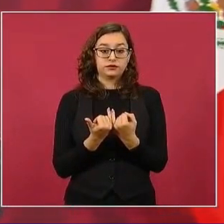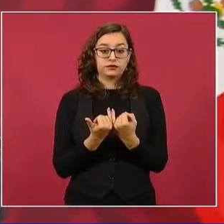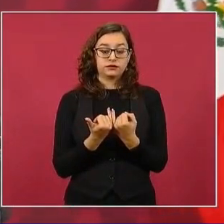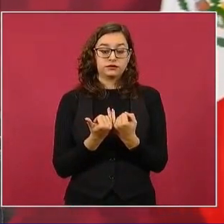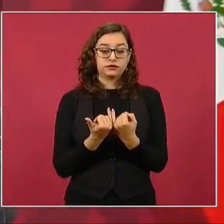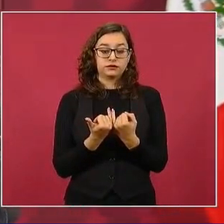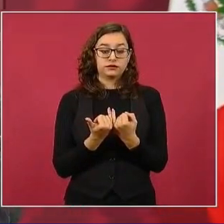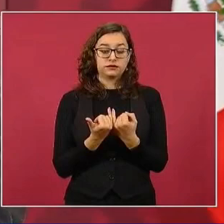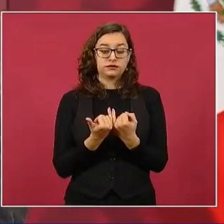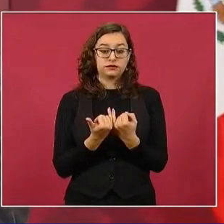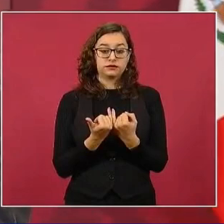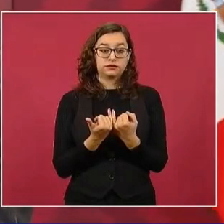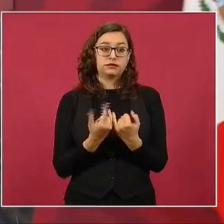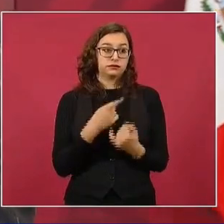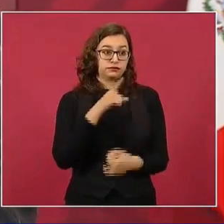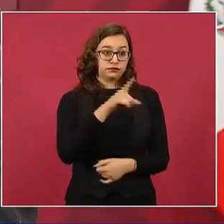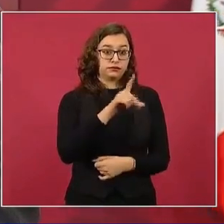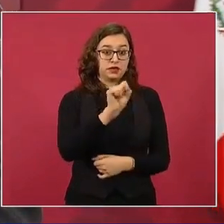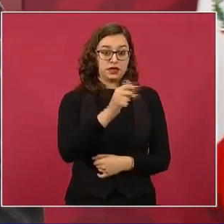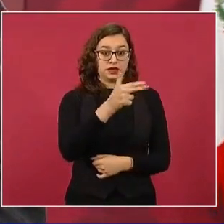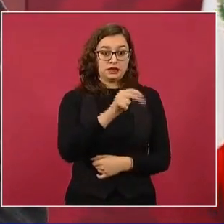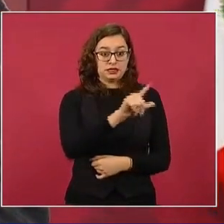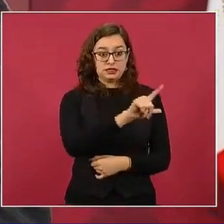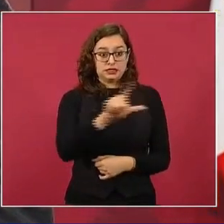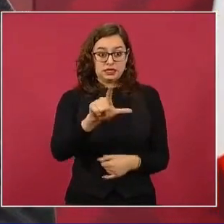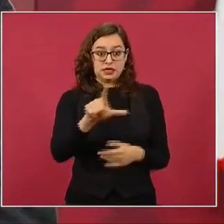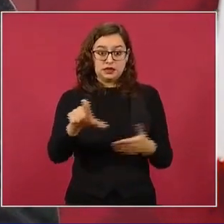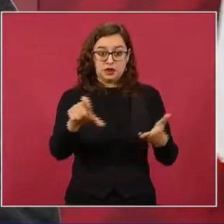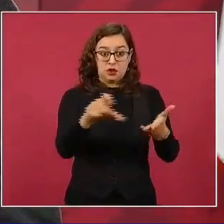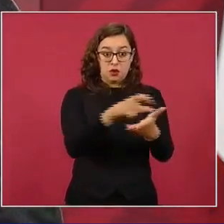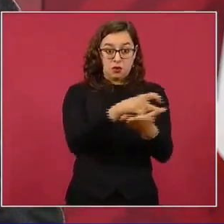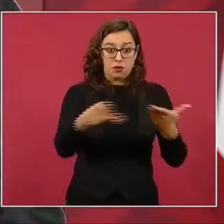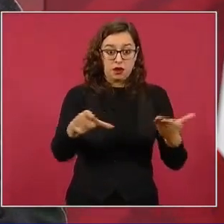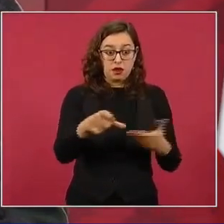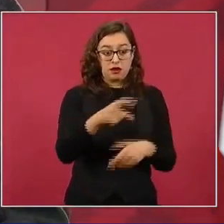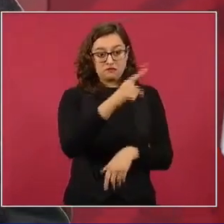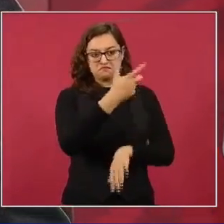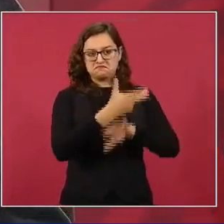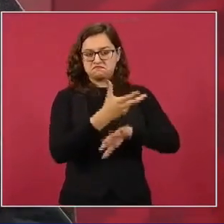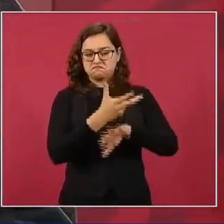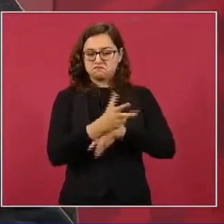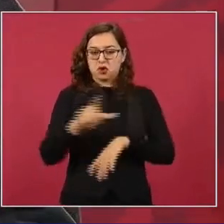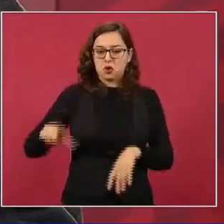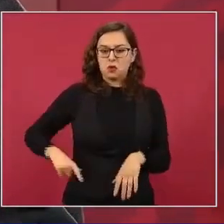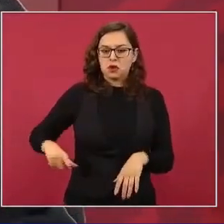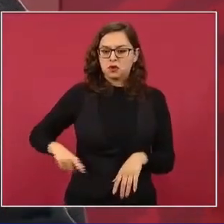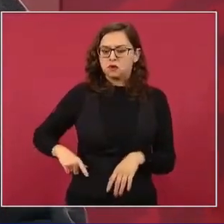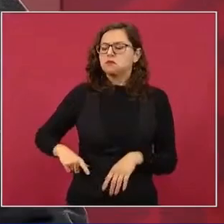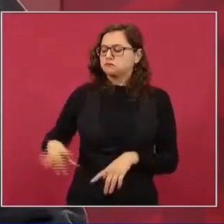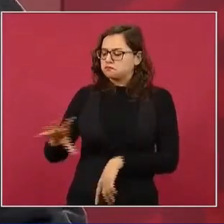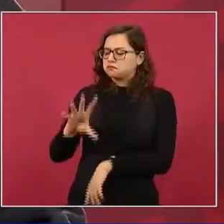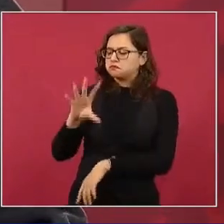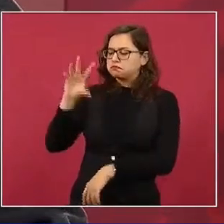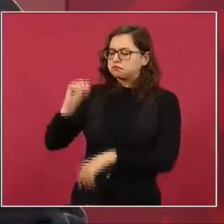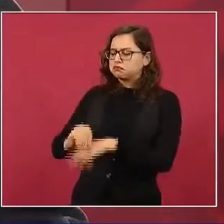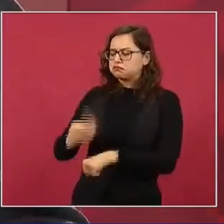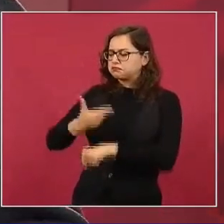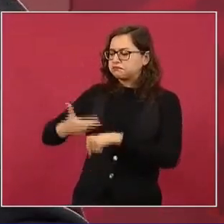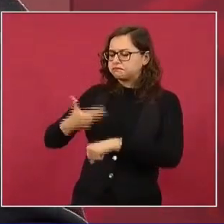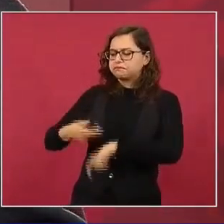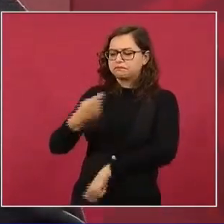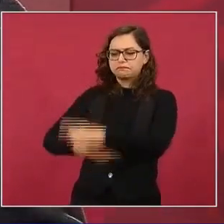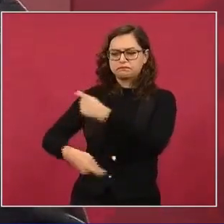compráramos a Shell la refinería. Hay un procedimiento, ya lo hemos